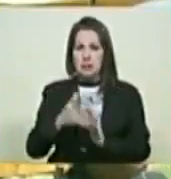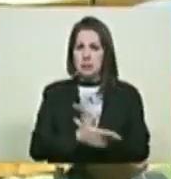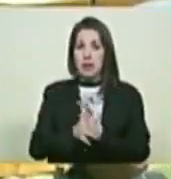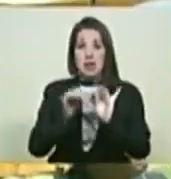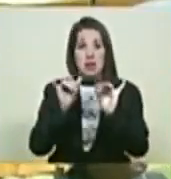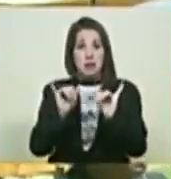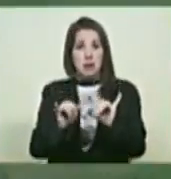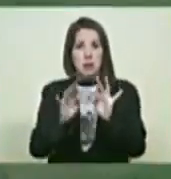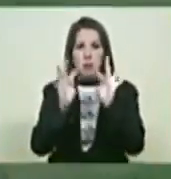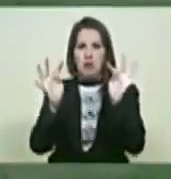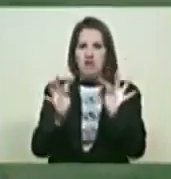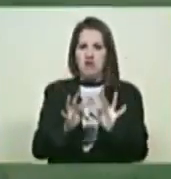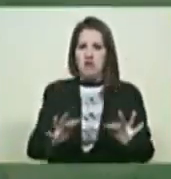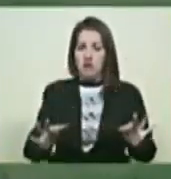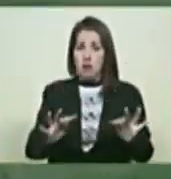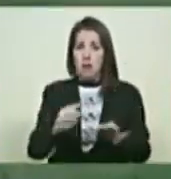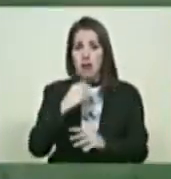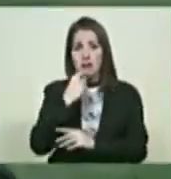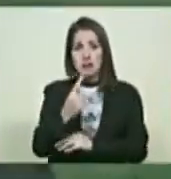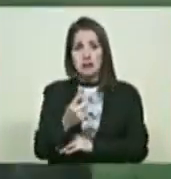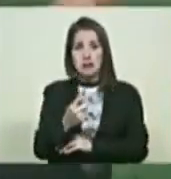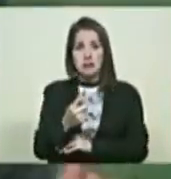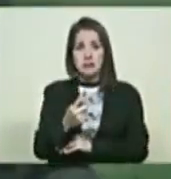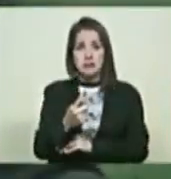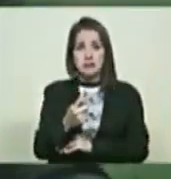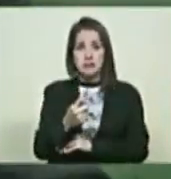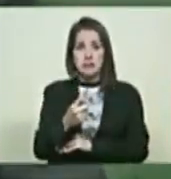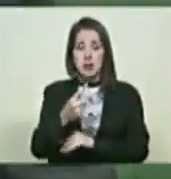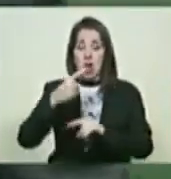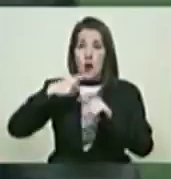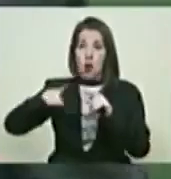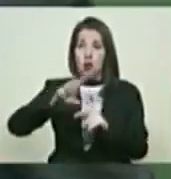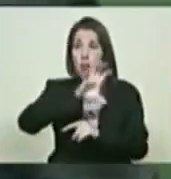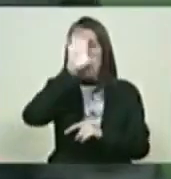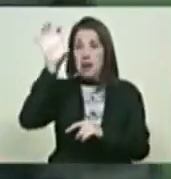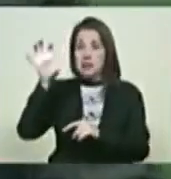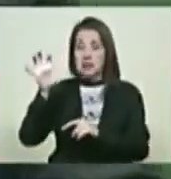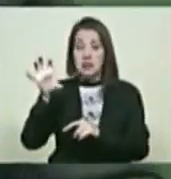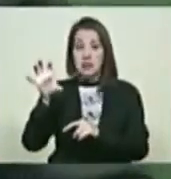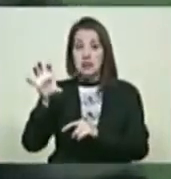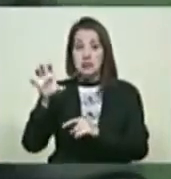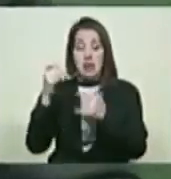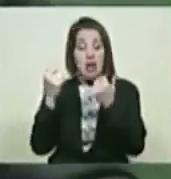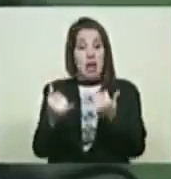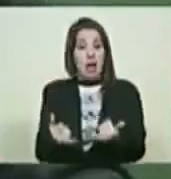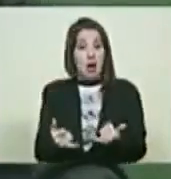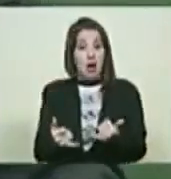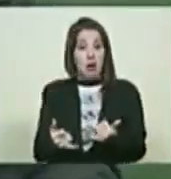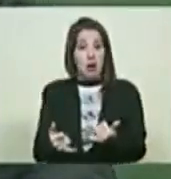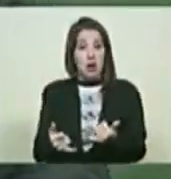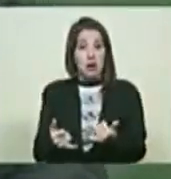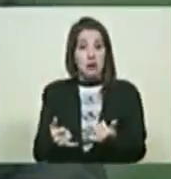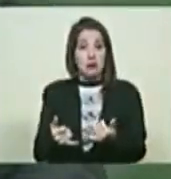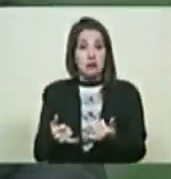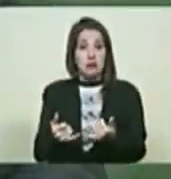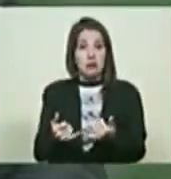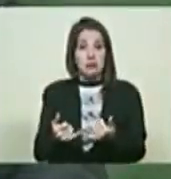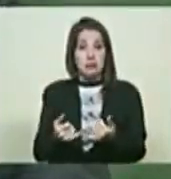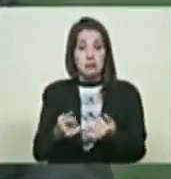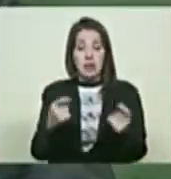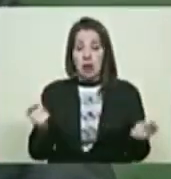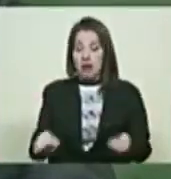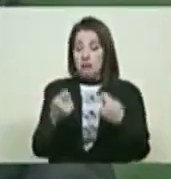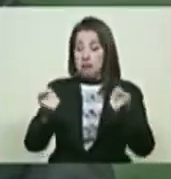esquema que justificó la intervención de otros países, ahora bajo el esquema de una gran